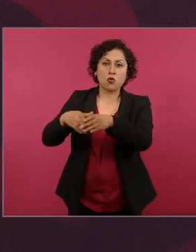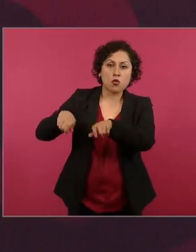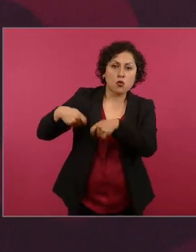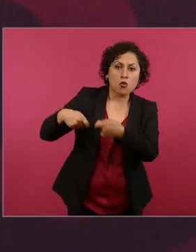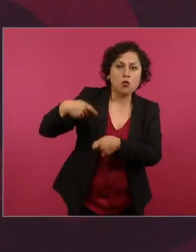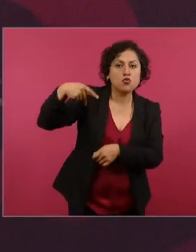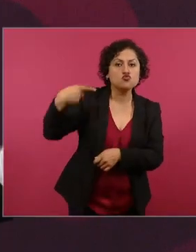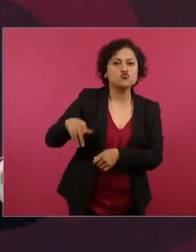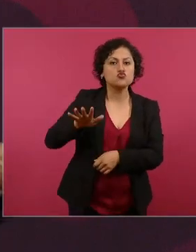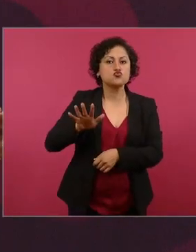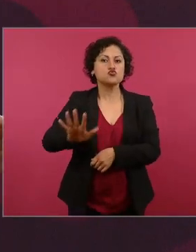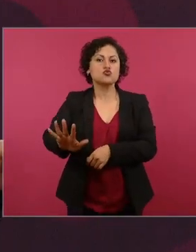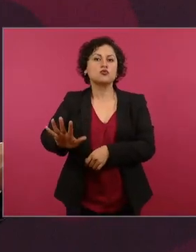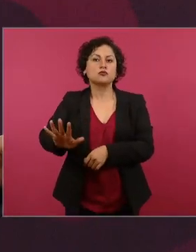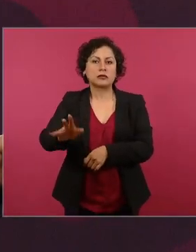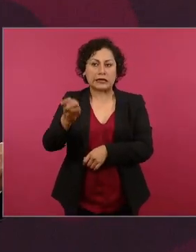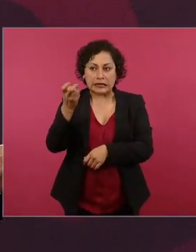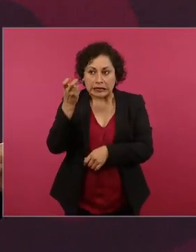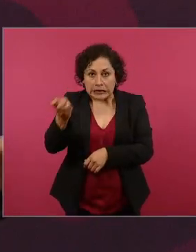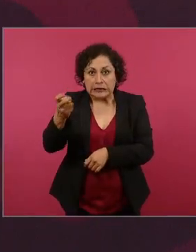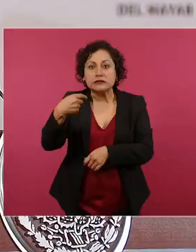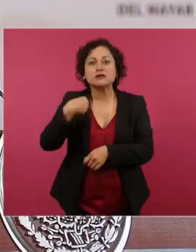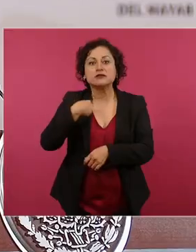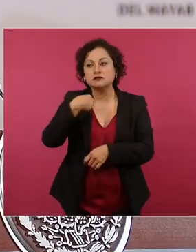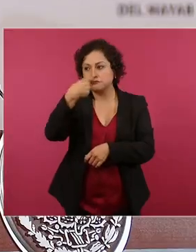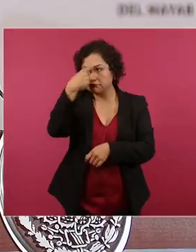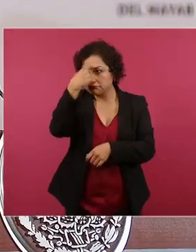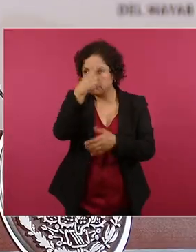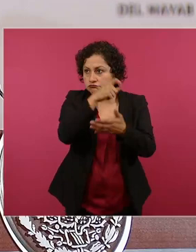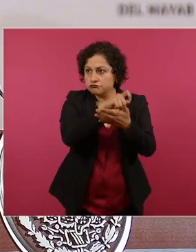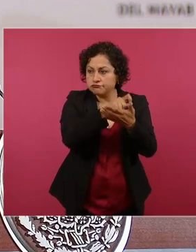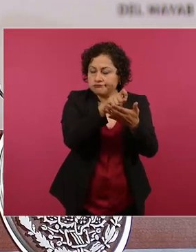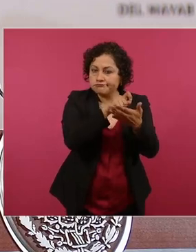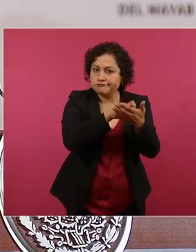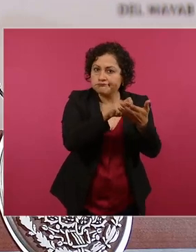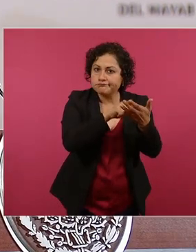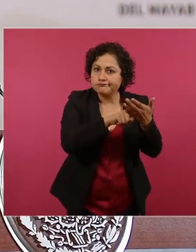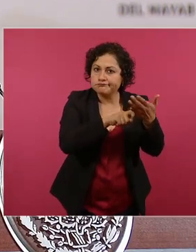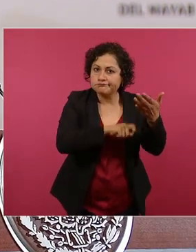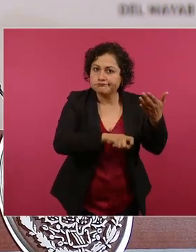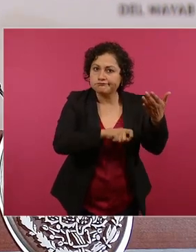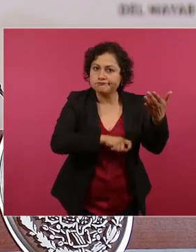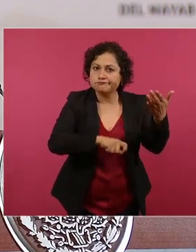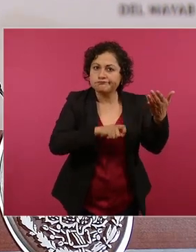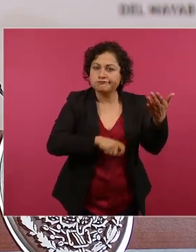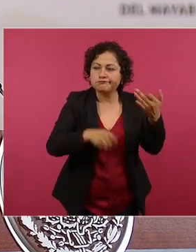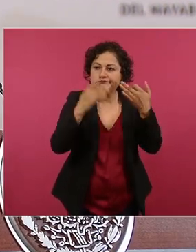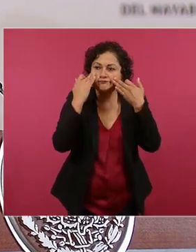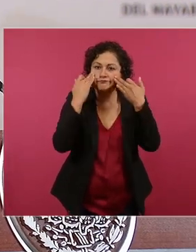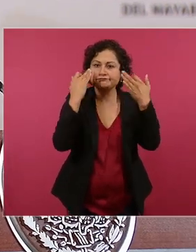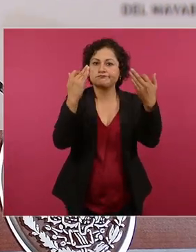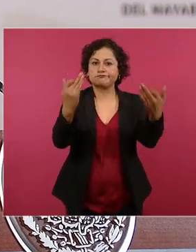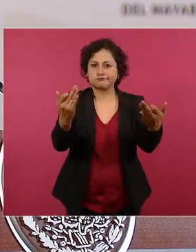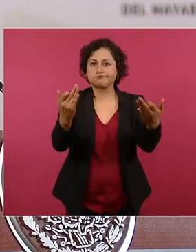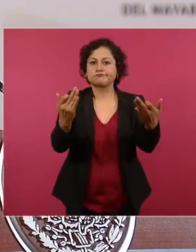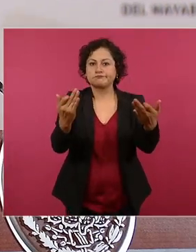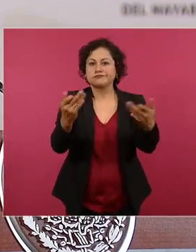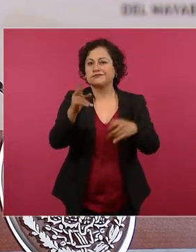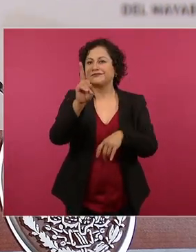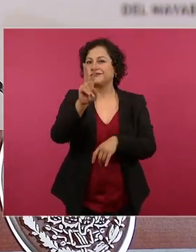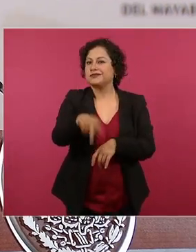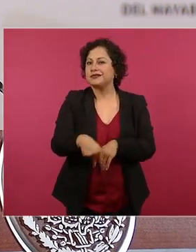Entonces, es todo. Era el predominio de